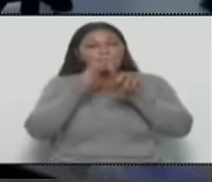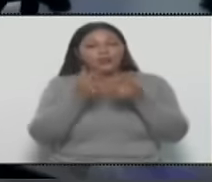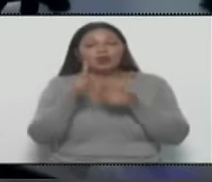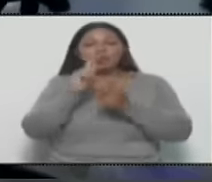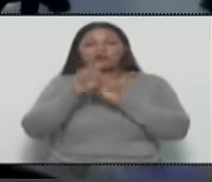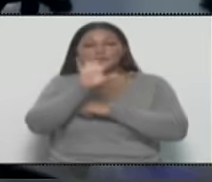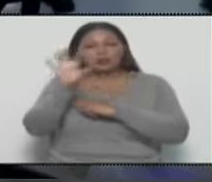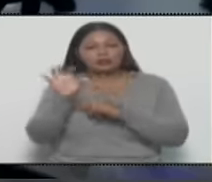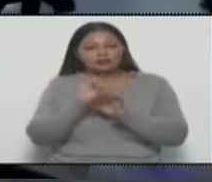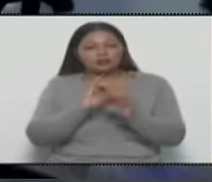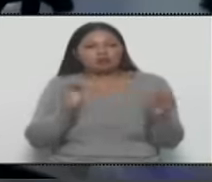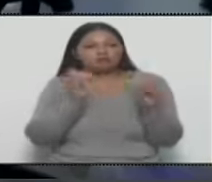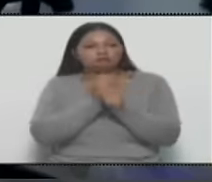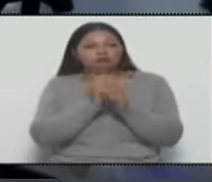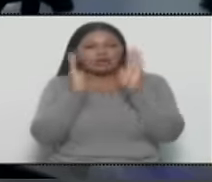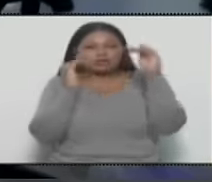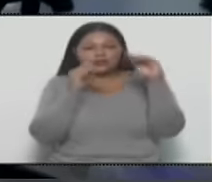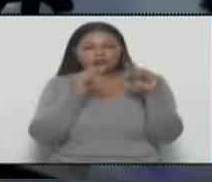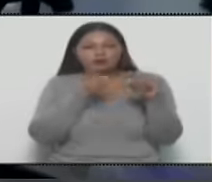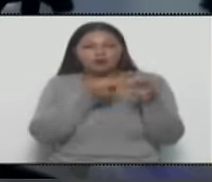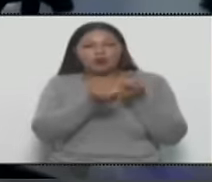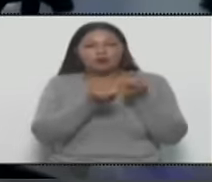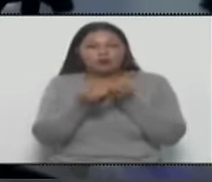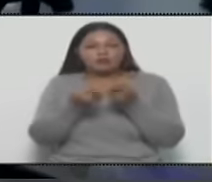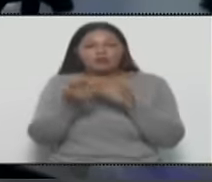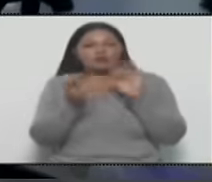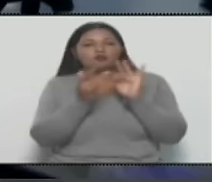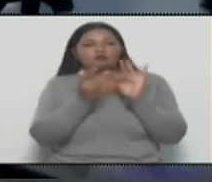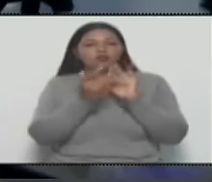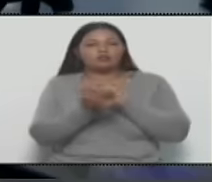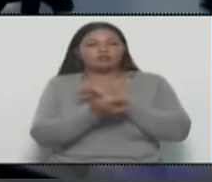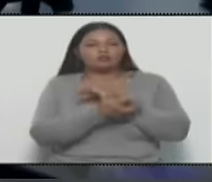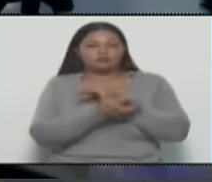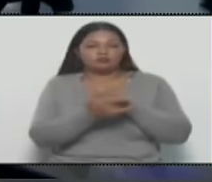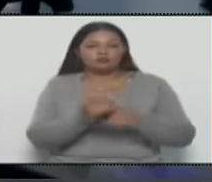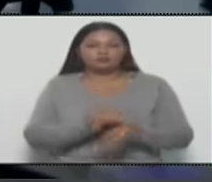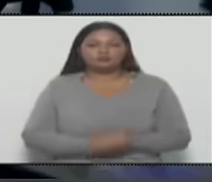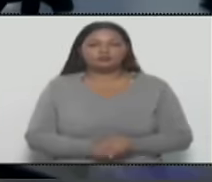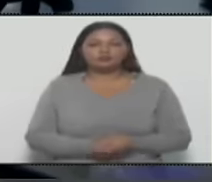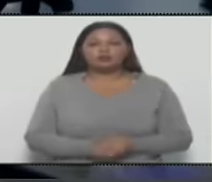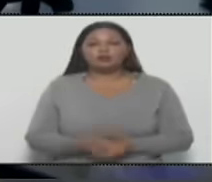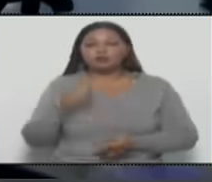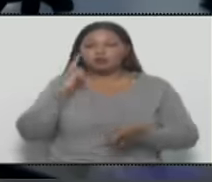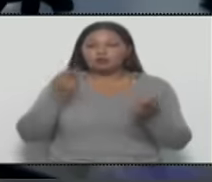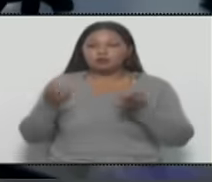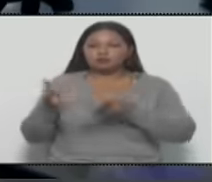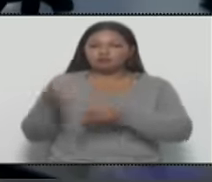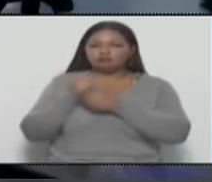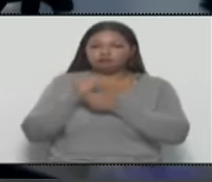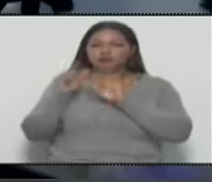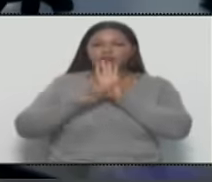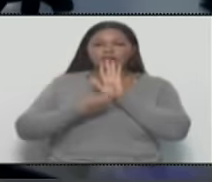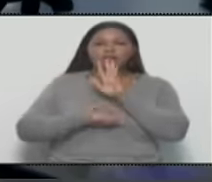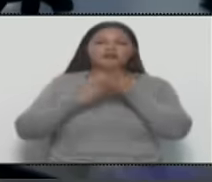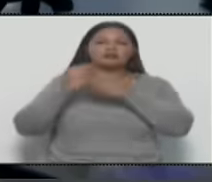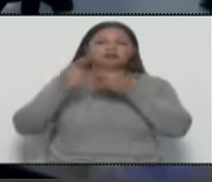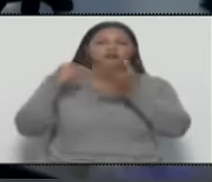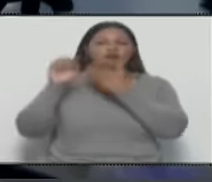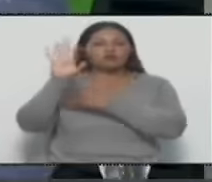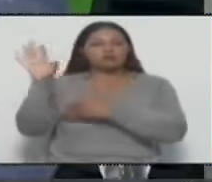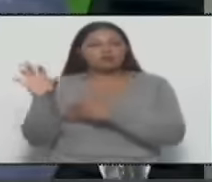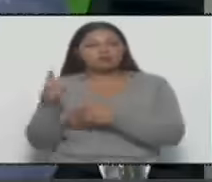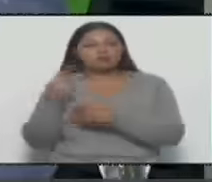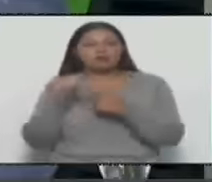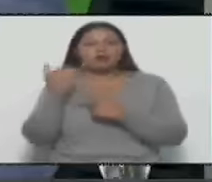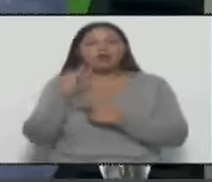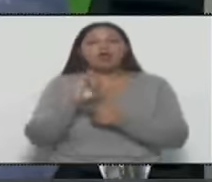ya han tomado una medida como esta. Sí, entonces nosotros estamos tomando esta medida regulatoria, pero hay 90